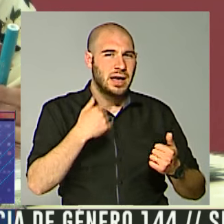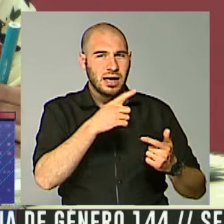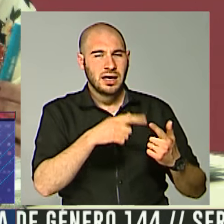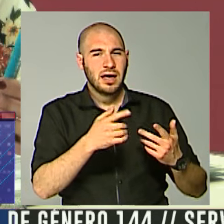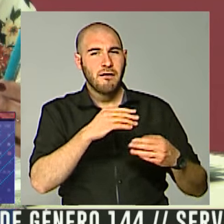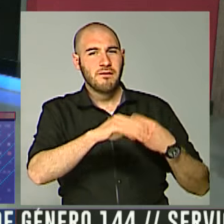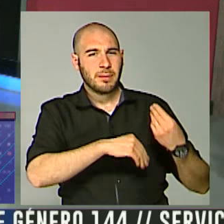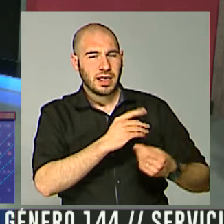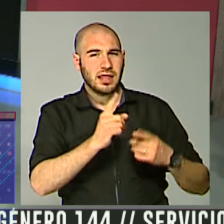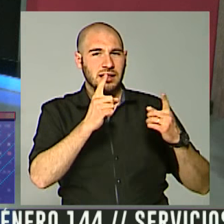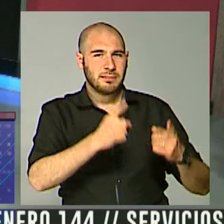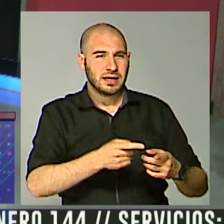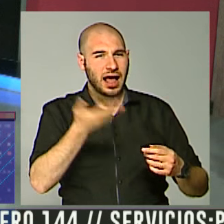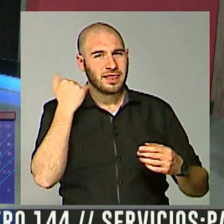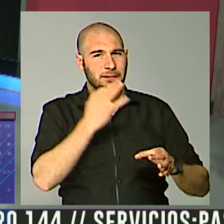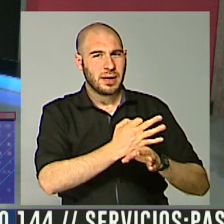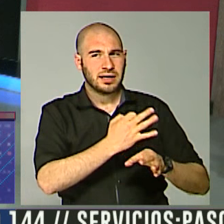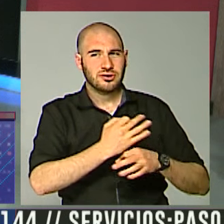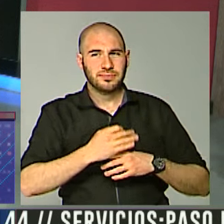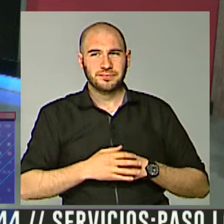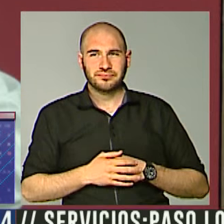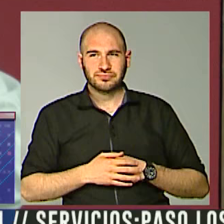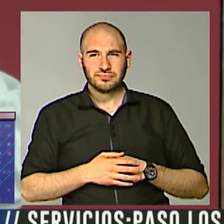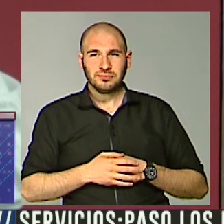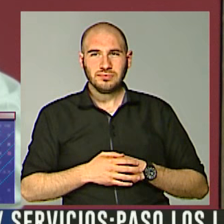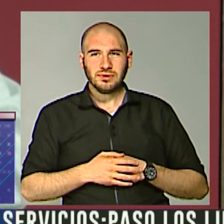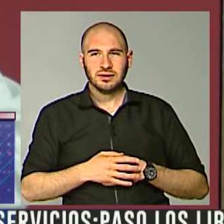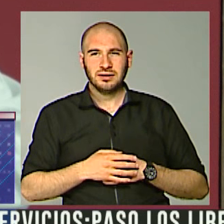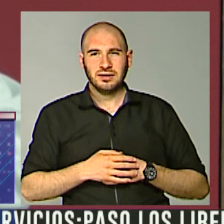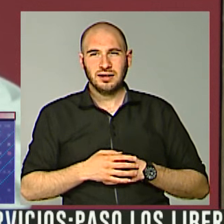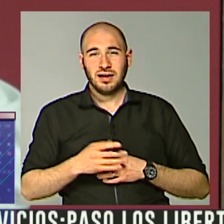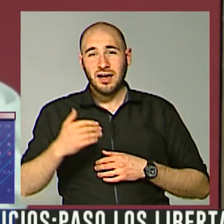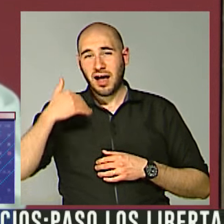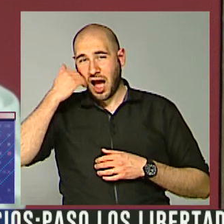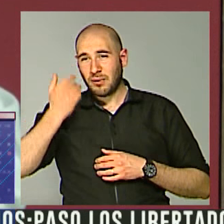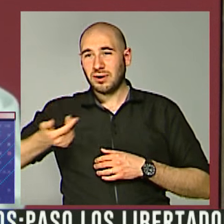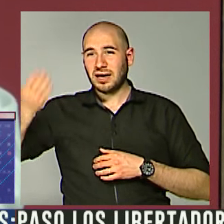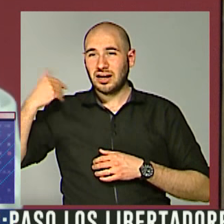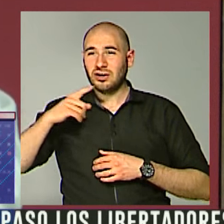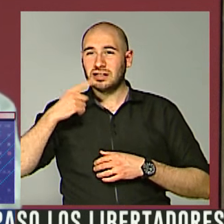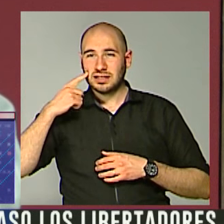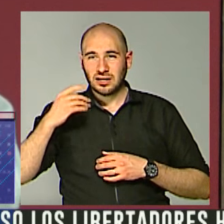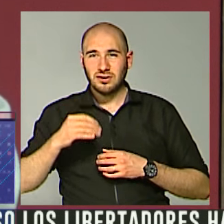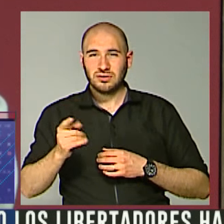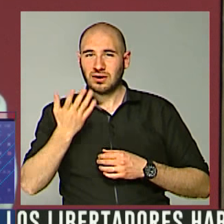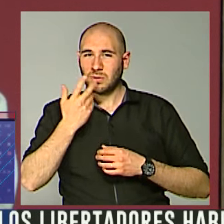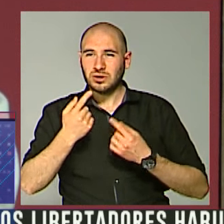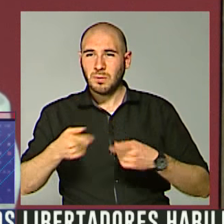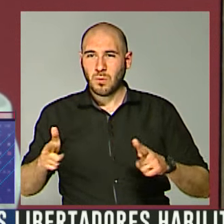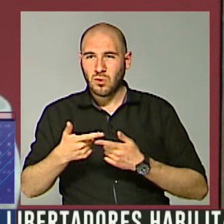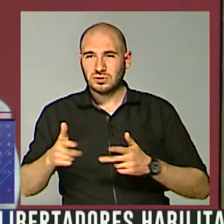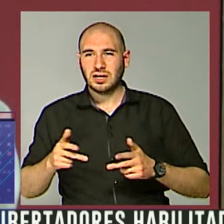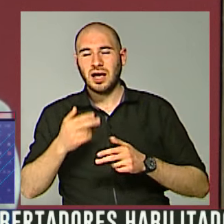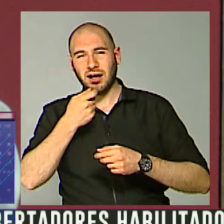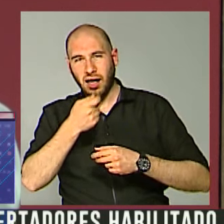algún familiar que también supo ser maestro. Todos mis abuelos, mis tíos, les gustaba mucho la música, les